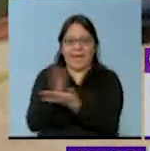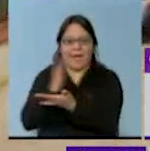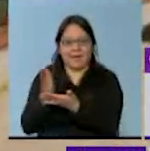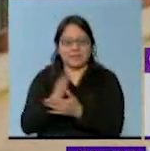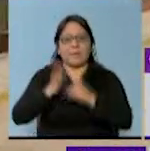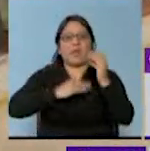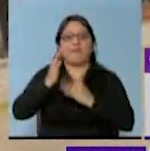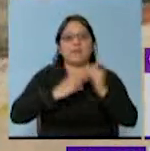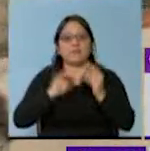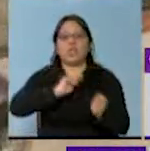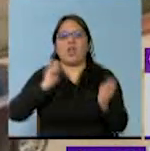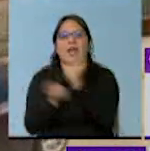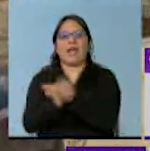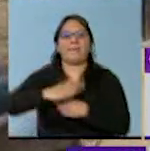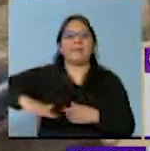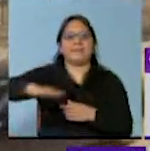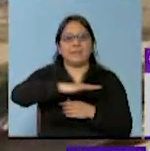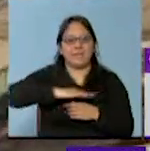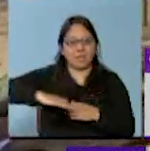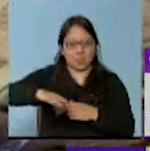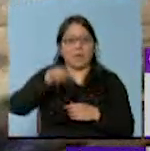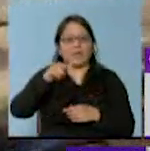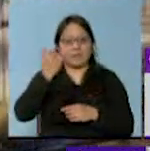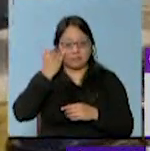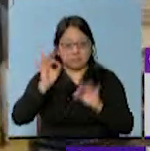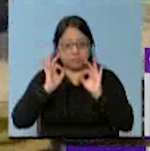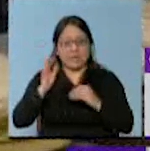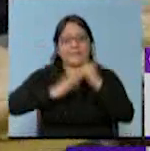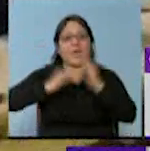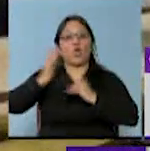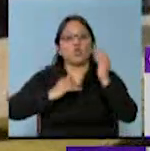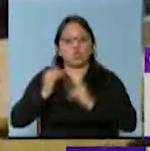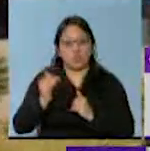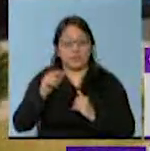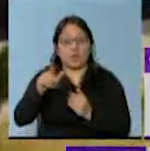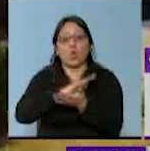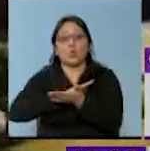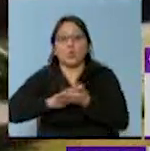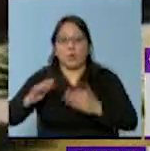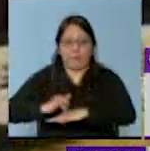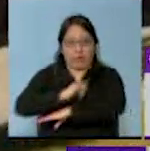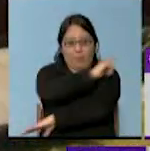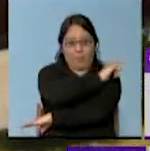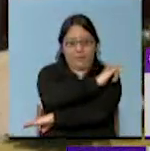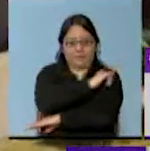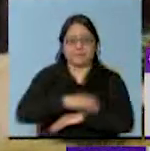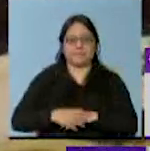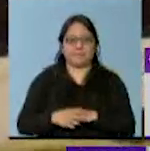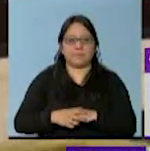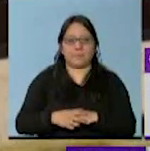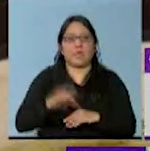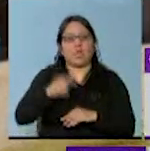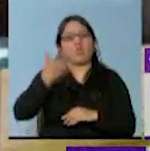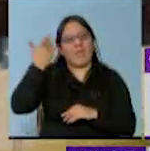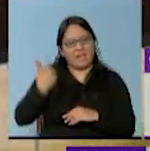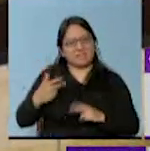trasladarse todo al otro sector desde está allá en plena construcción así que estas son las novedades lo que habla lo que dijimos ayer un hub